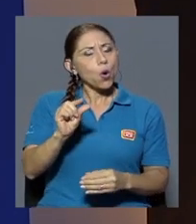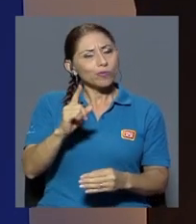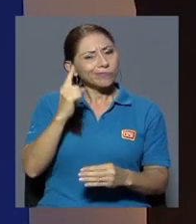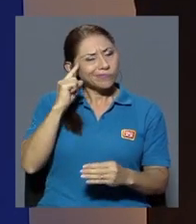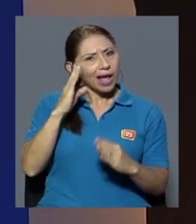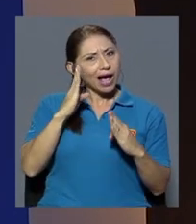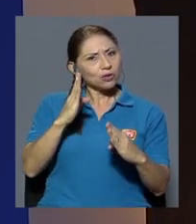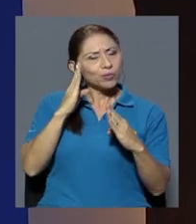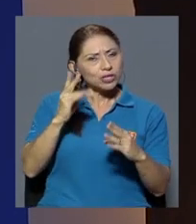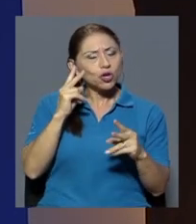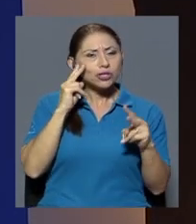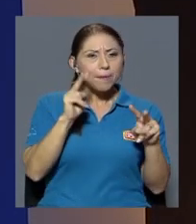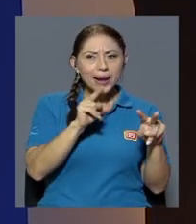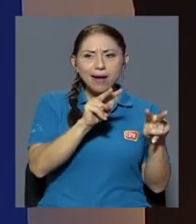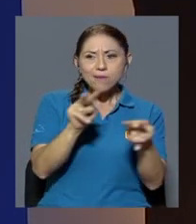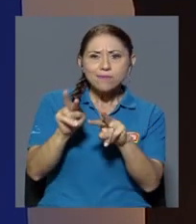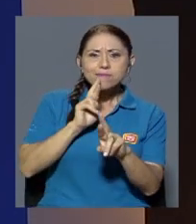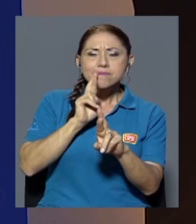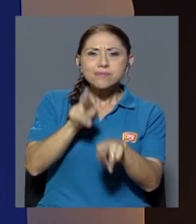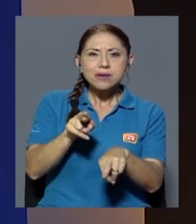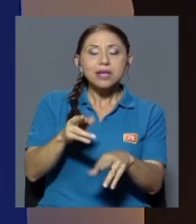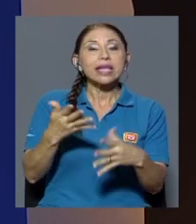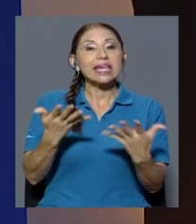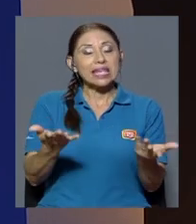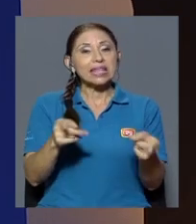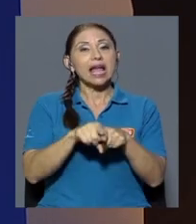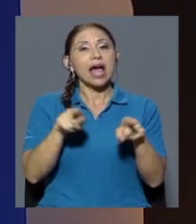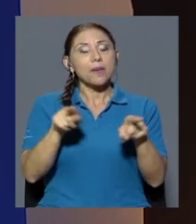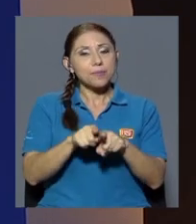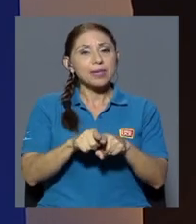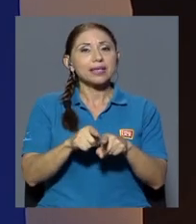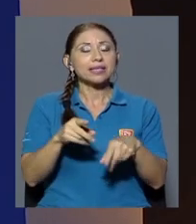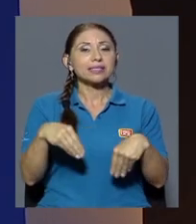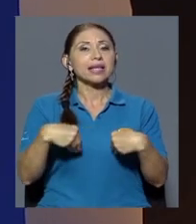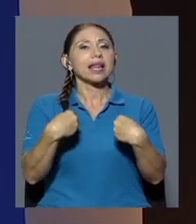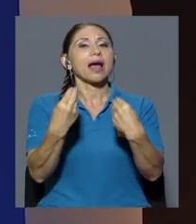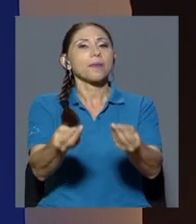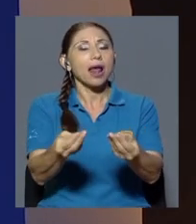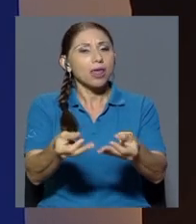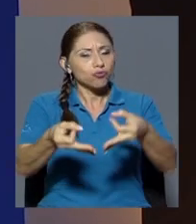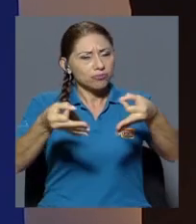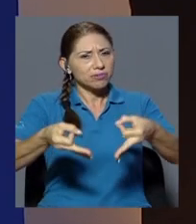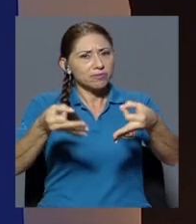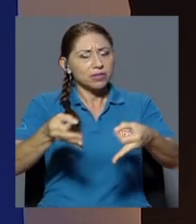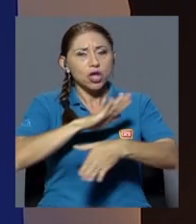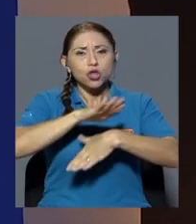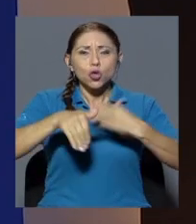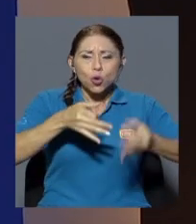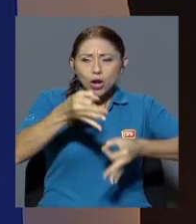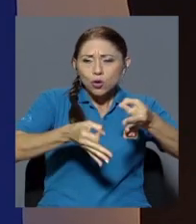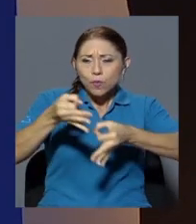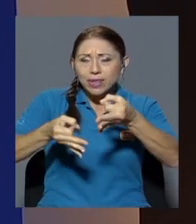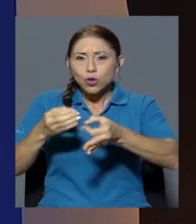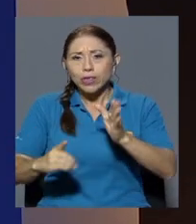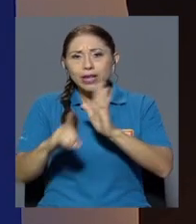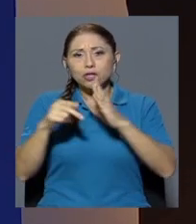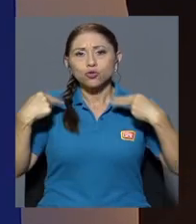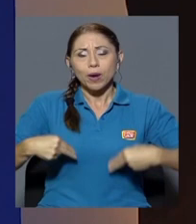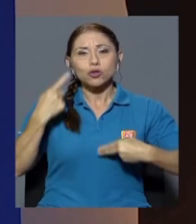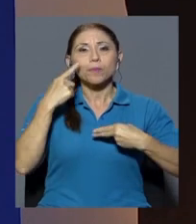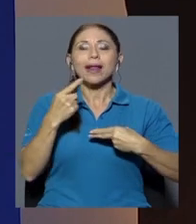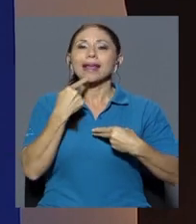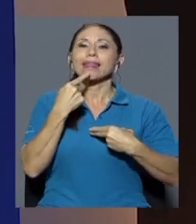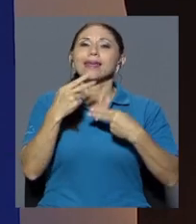a la ciudadanía y por supuesto será presentado en bandeja de plata todo el argumento de los derechos humanos para que resuelva